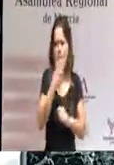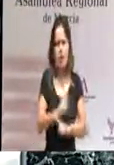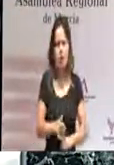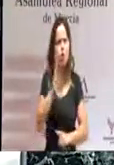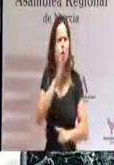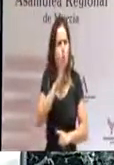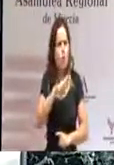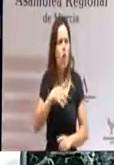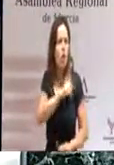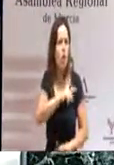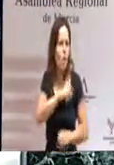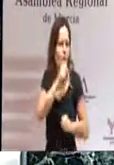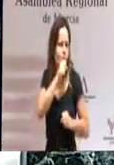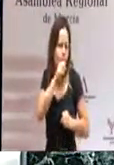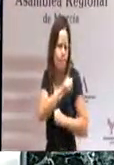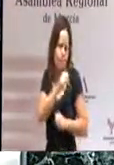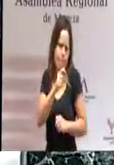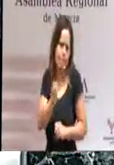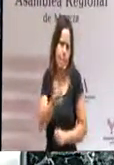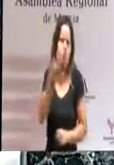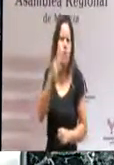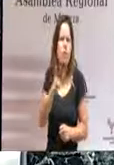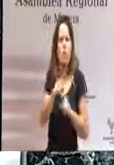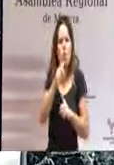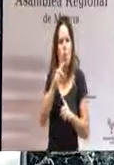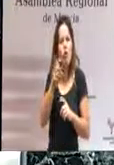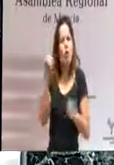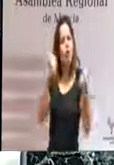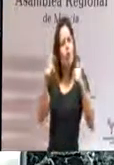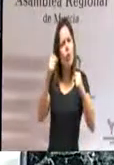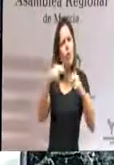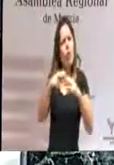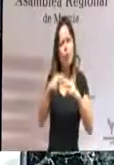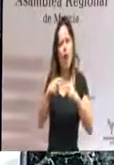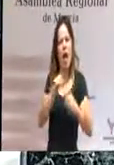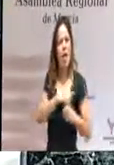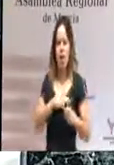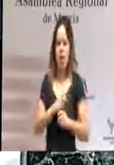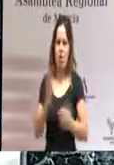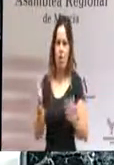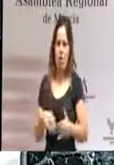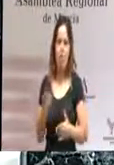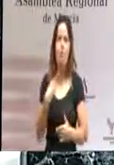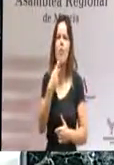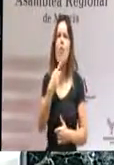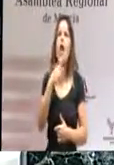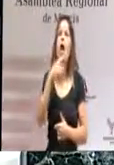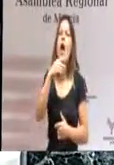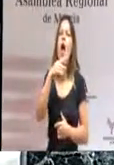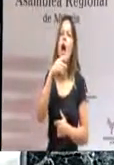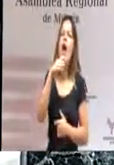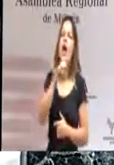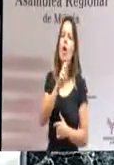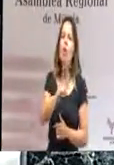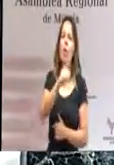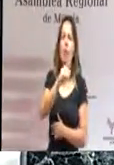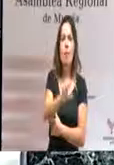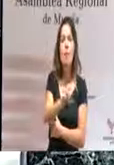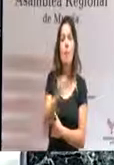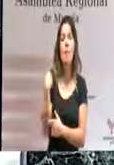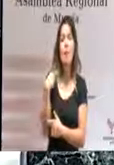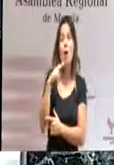poco ética de actuar desde el punto de vista político. Mencionan a la UDEF, esa misma UDEF que